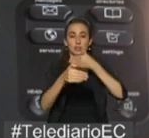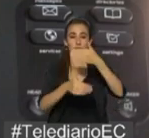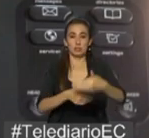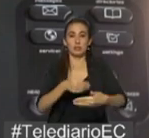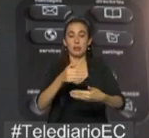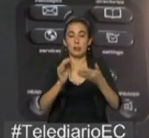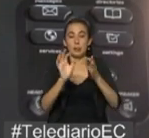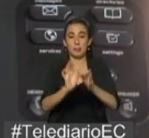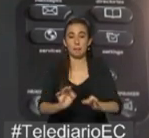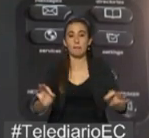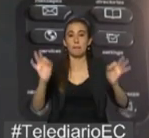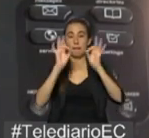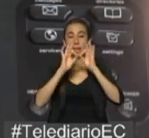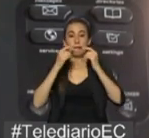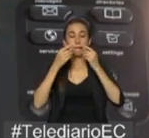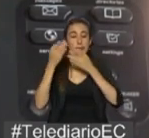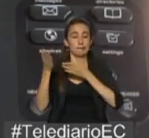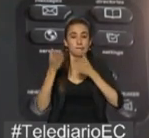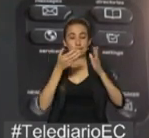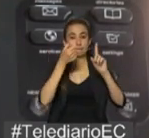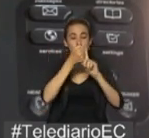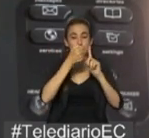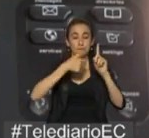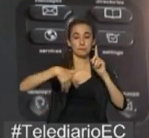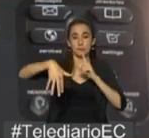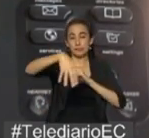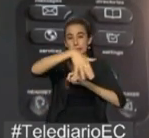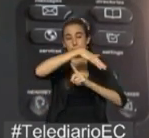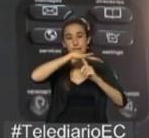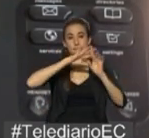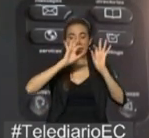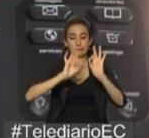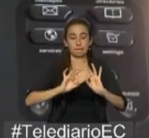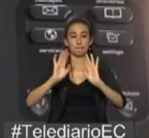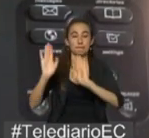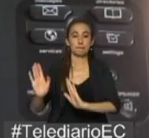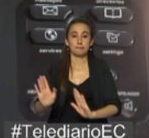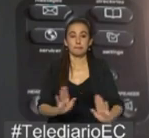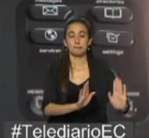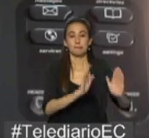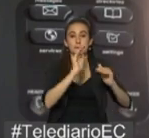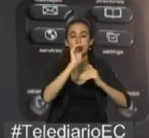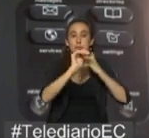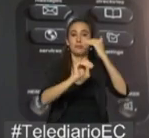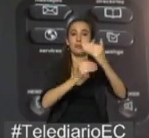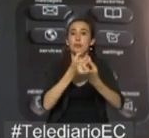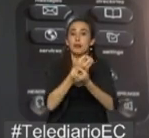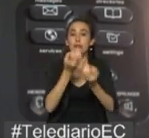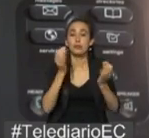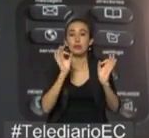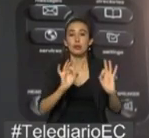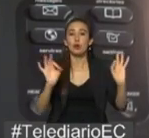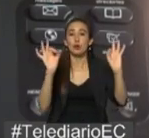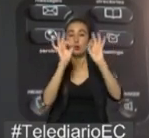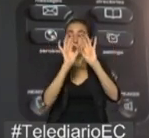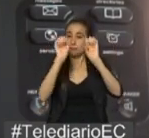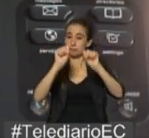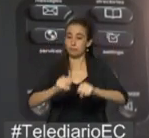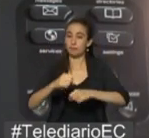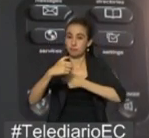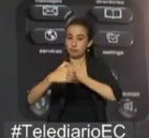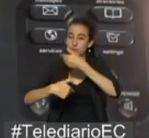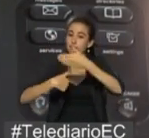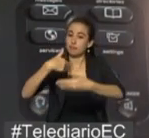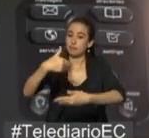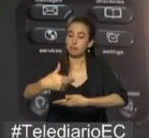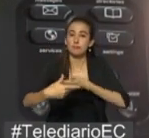vemos el impacto que está teniendo en las sociedades de todo el mundo, porque ningún país se ha librado de esto, y además, pues, por supuesto, generará